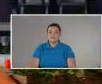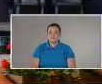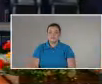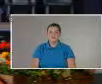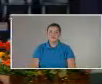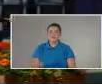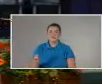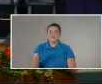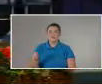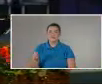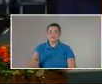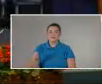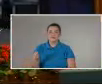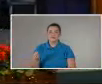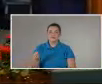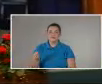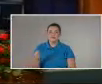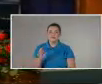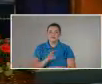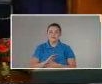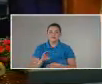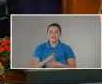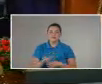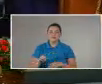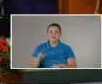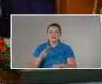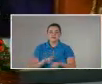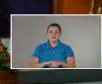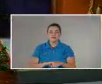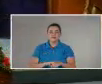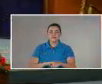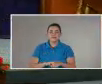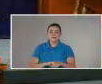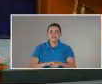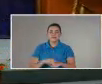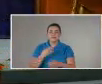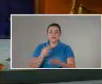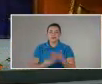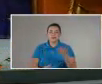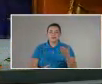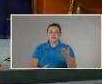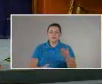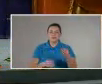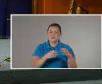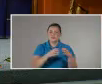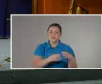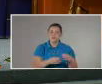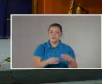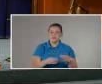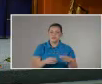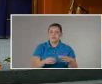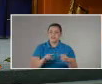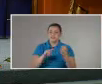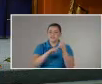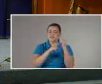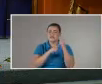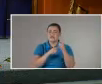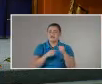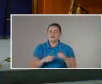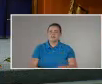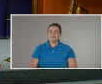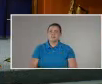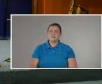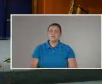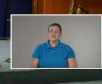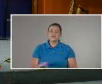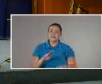que las cosas que más le oímos a veces nos colocan en las situaciones más vulnerables, porque nunca estamos preparados